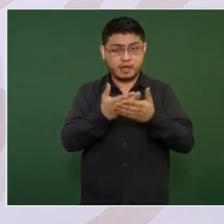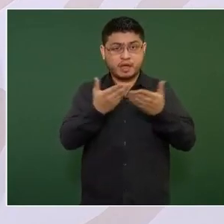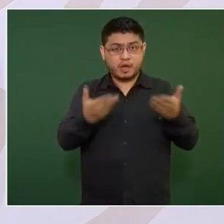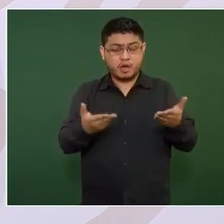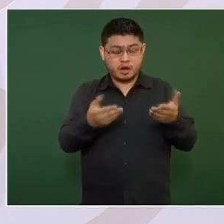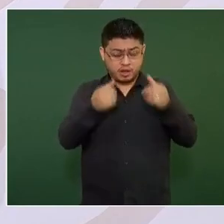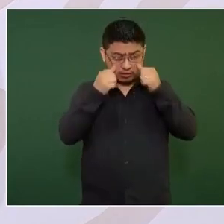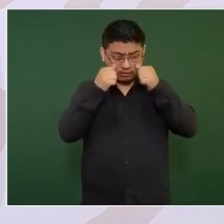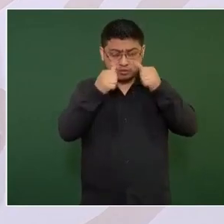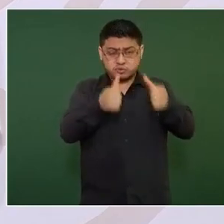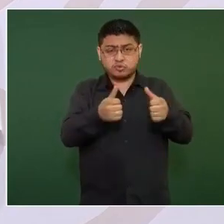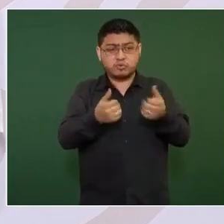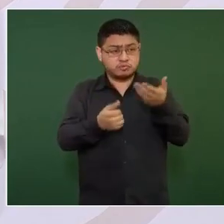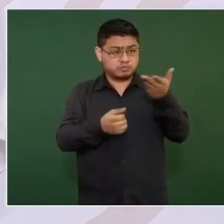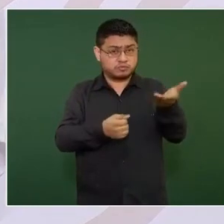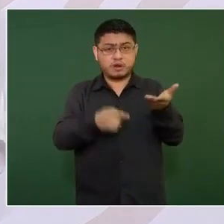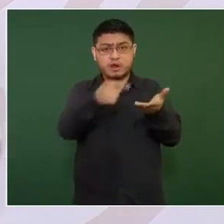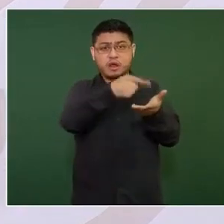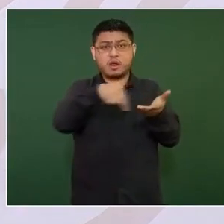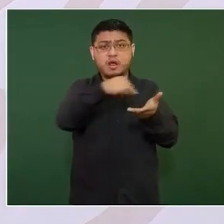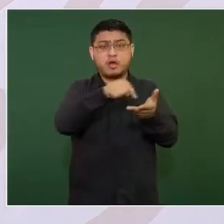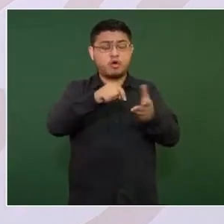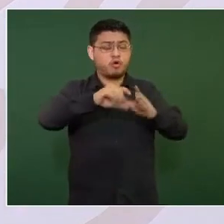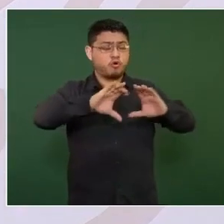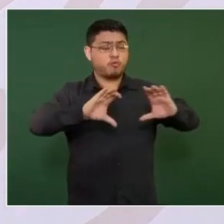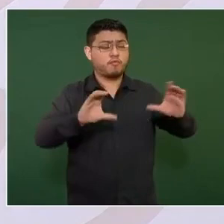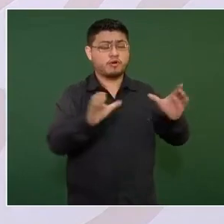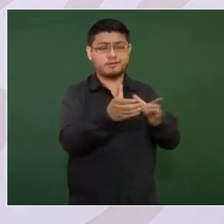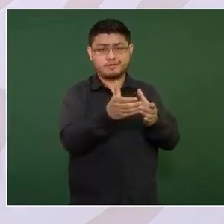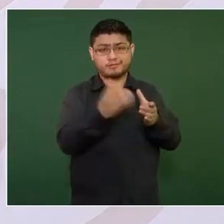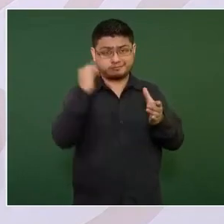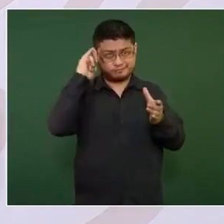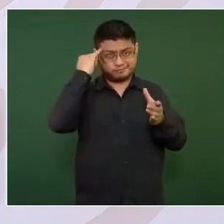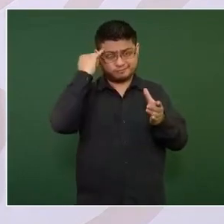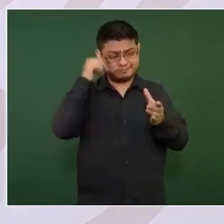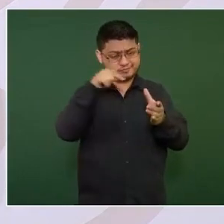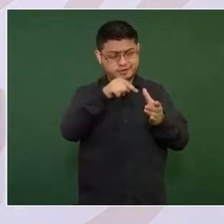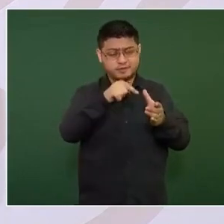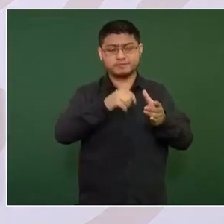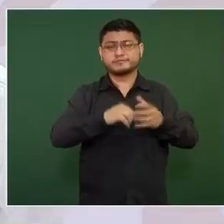atender primero a las comunidades originarias,